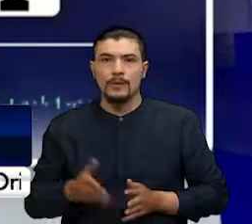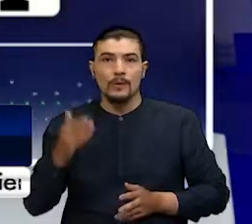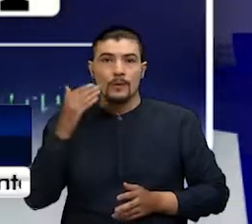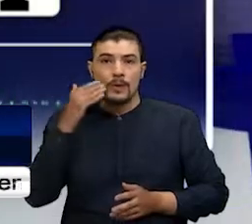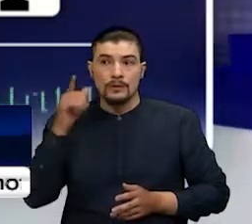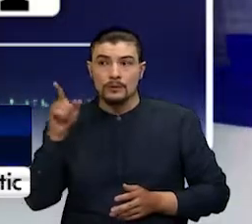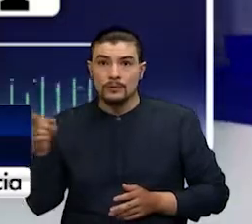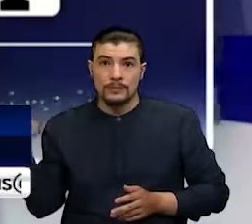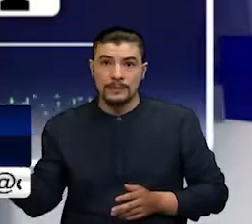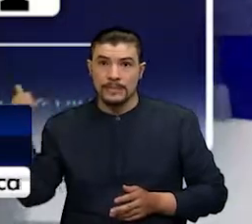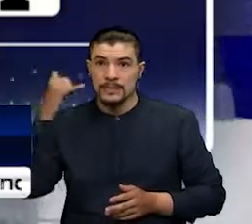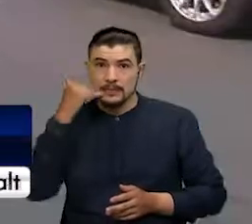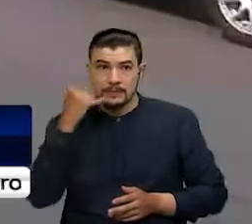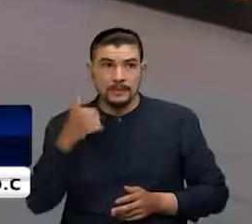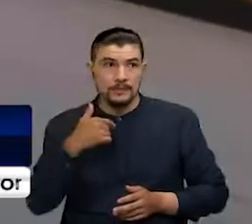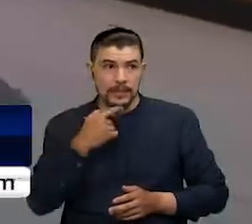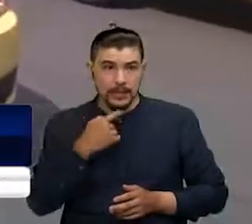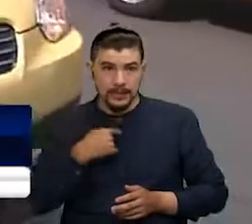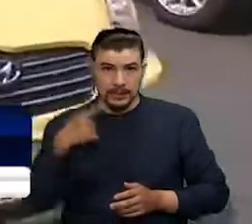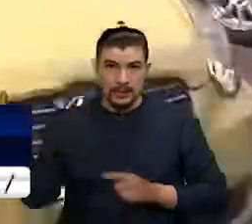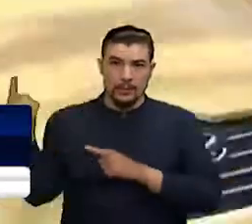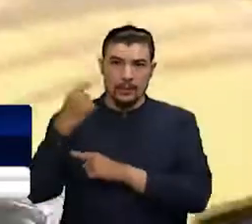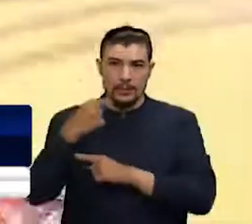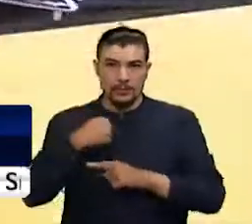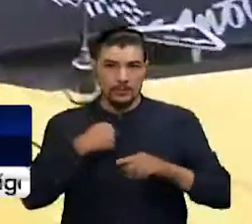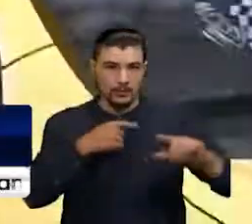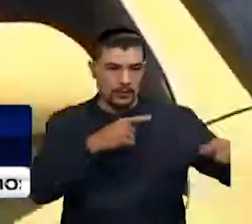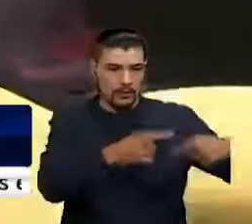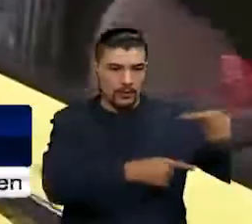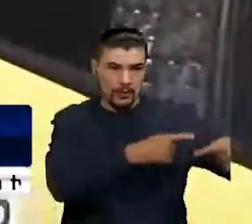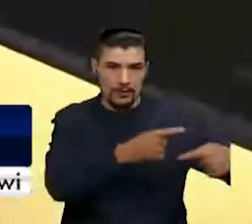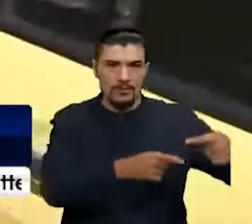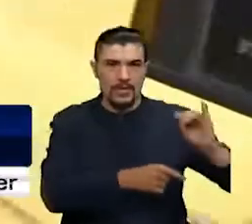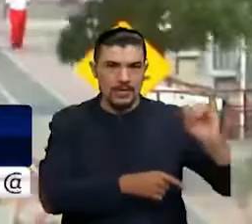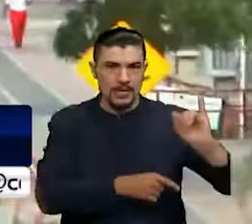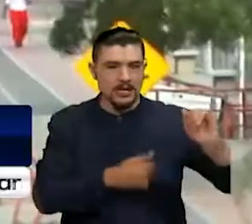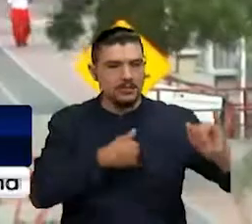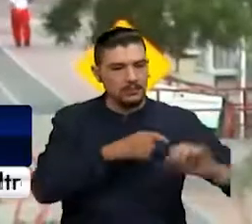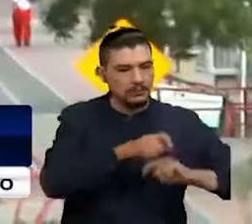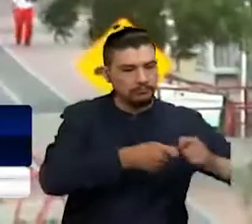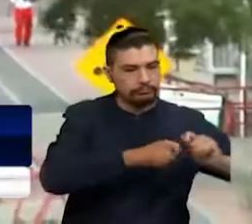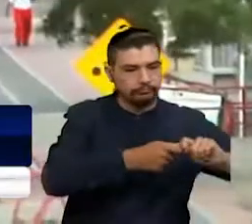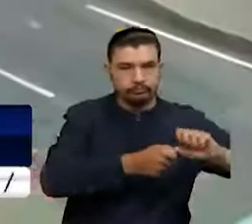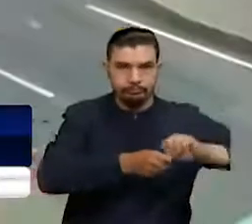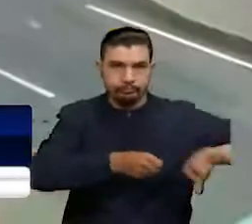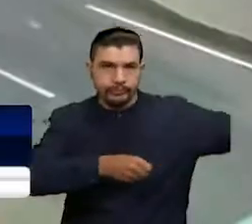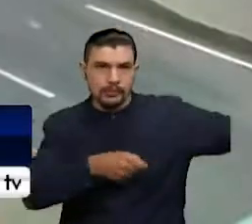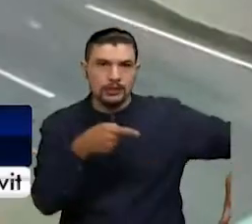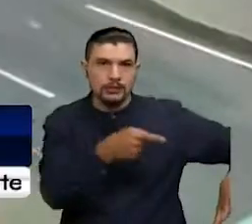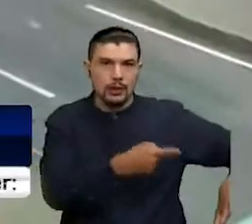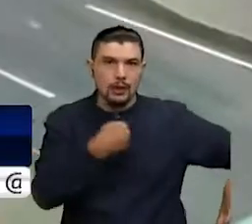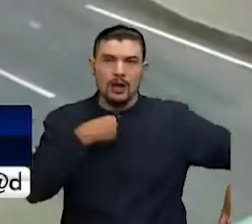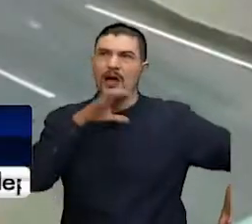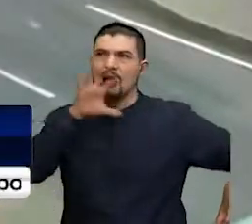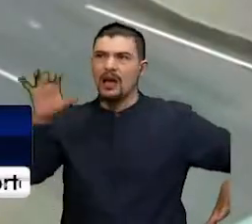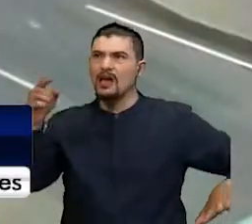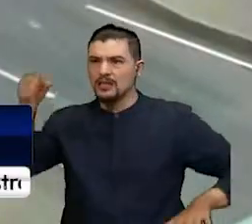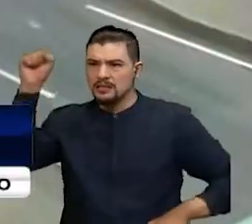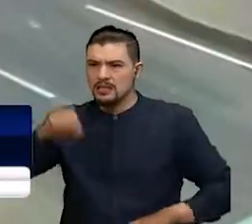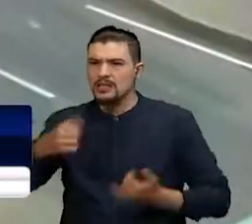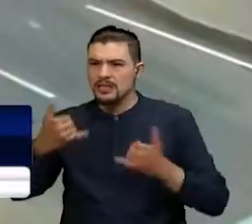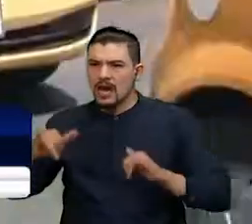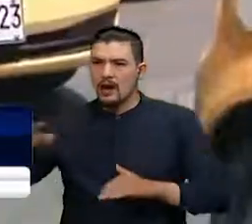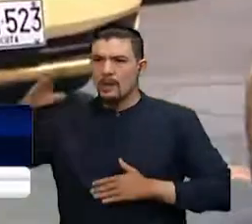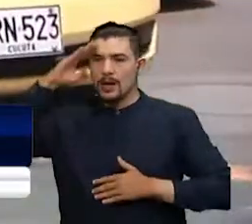Pues yo lo hice. Las autoridades dieron con el paradero de los hombres y lograron su ubicación. Estos casos siguen